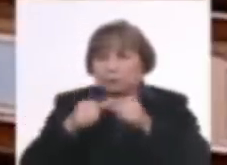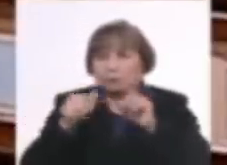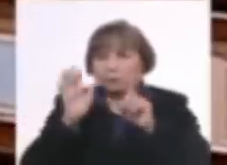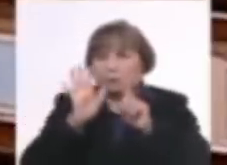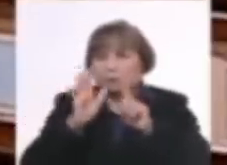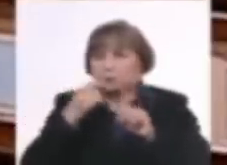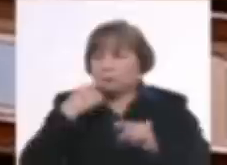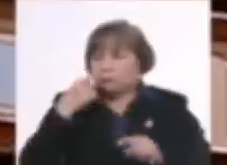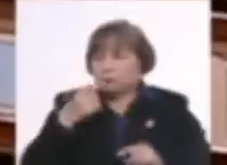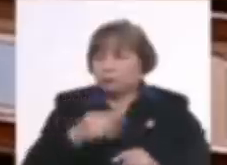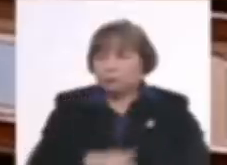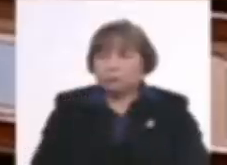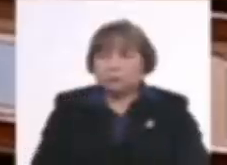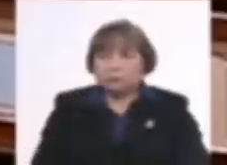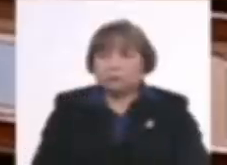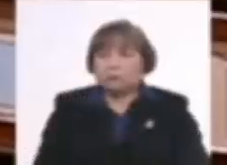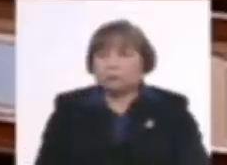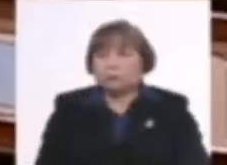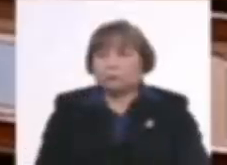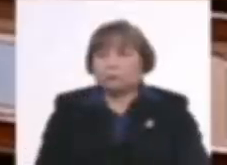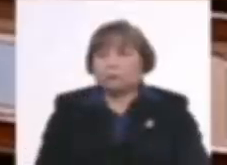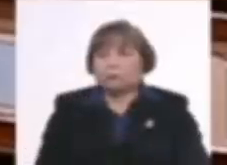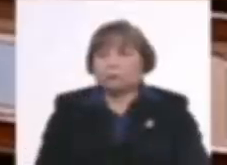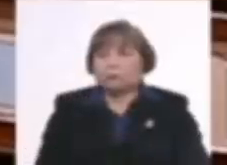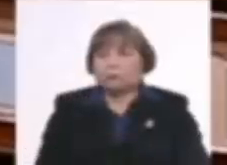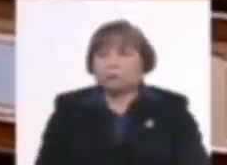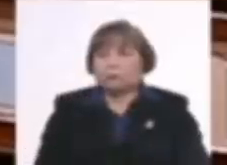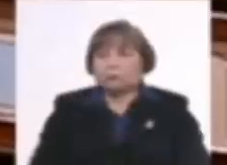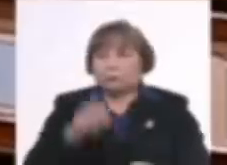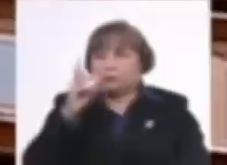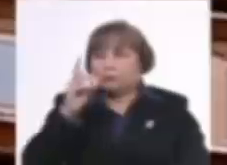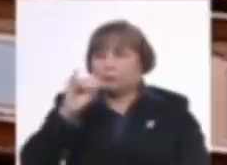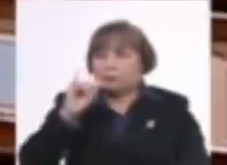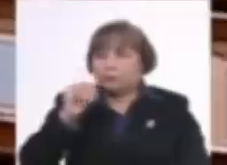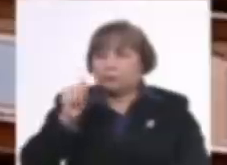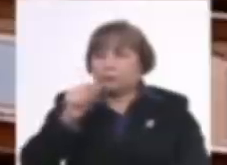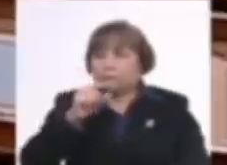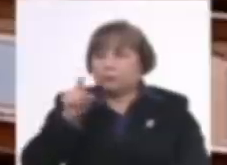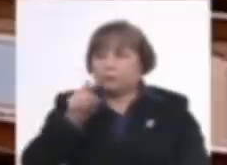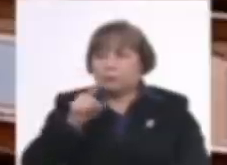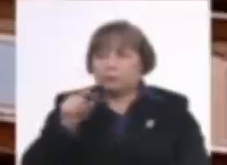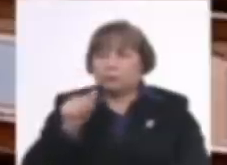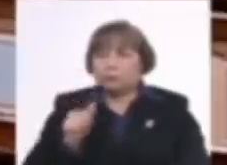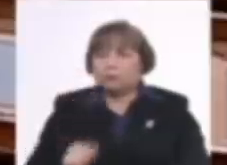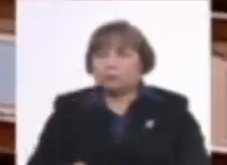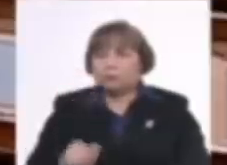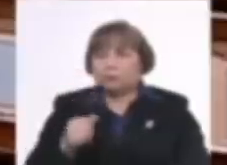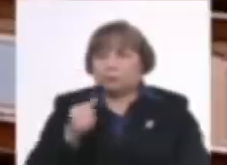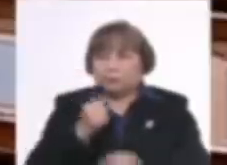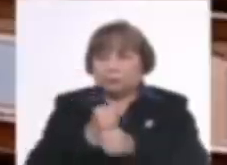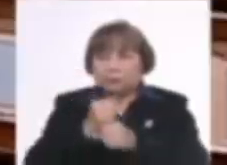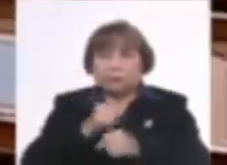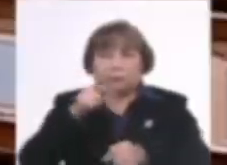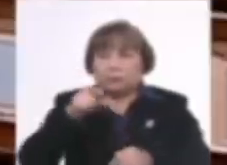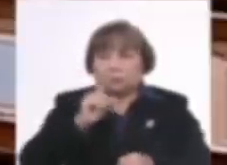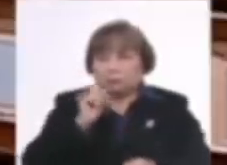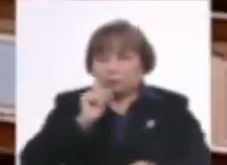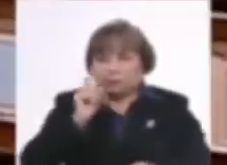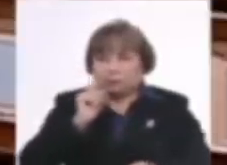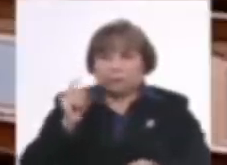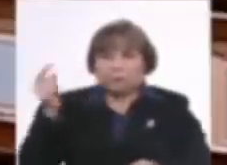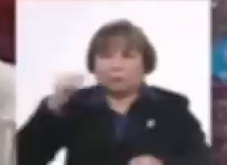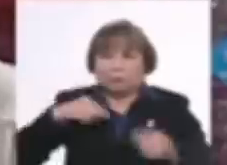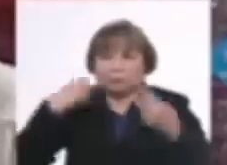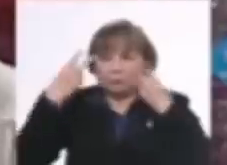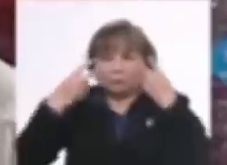decía? ¿Por dónde ingresó la señorita Díaz? La señorita Díaz trabaja ahí, no es que venga